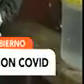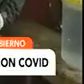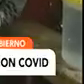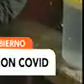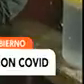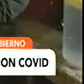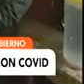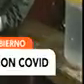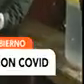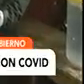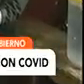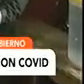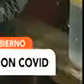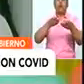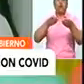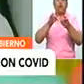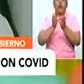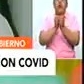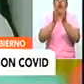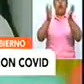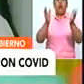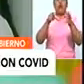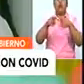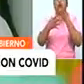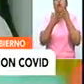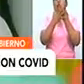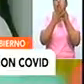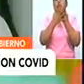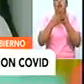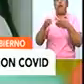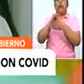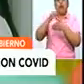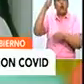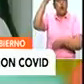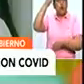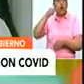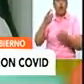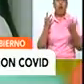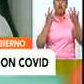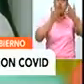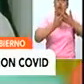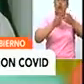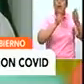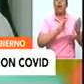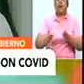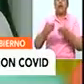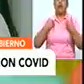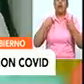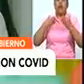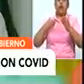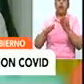este motivo es que la Dirección de General de Régimen Penitenciario dependiente del Ministerio de Gobierno ha creado un plan contra el